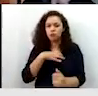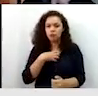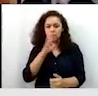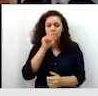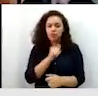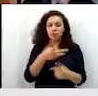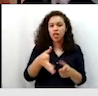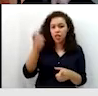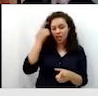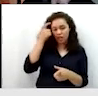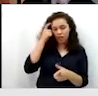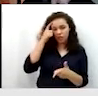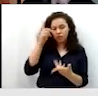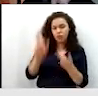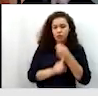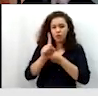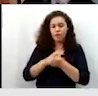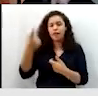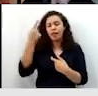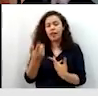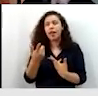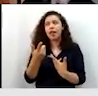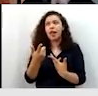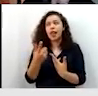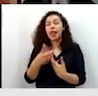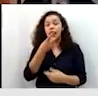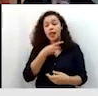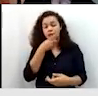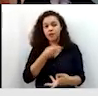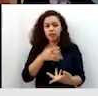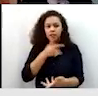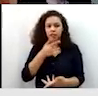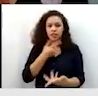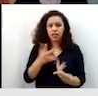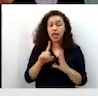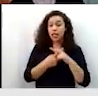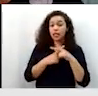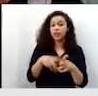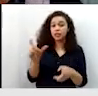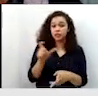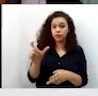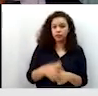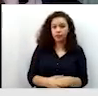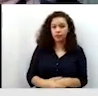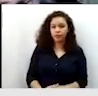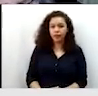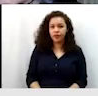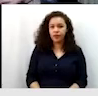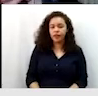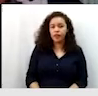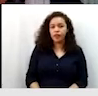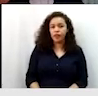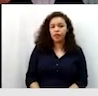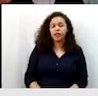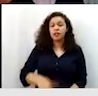neuropatías diabéticas. Pues aquí algunos de los síntomas cuando se está empezando, pues empieza con muchas ganas